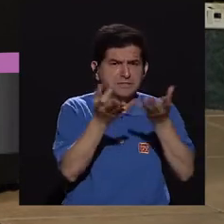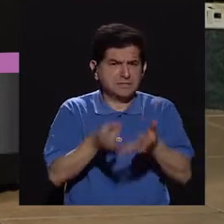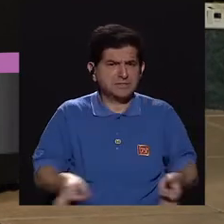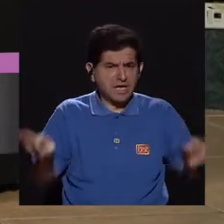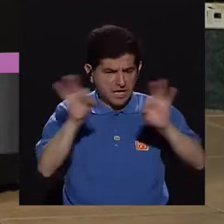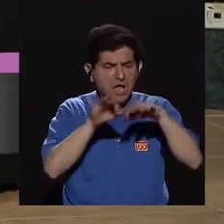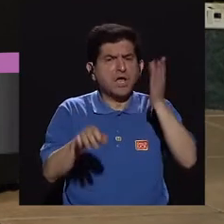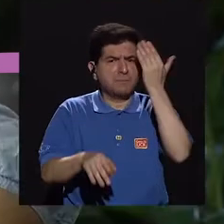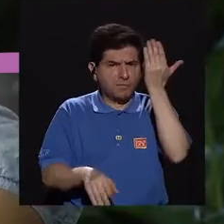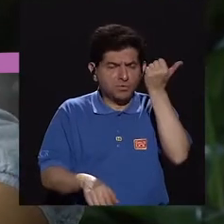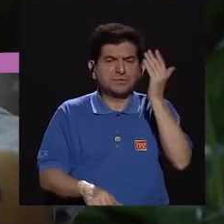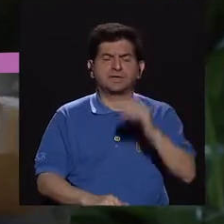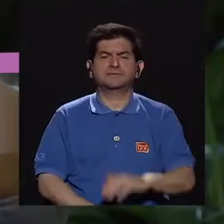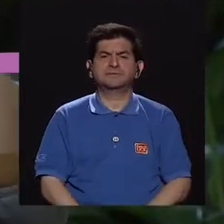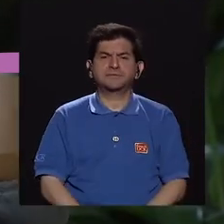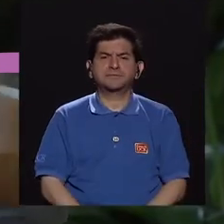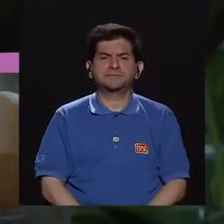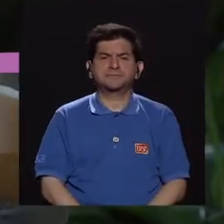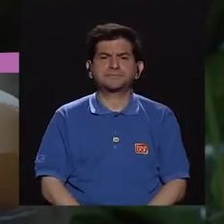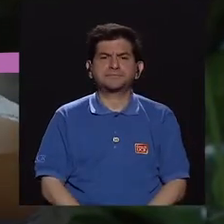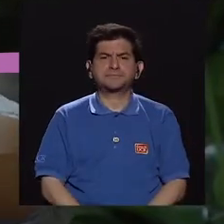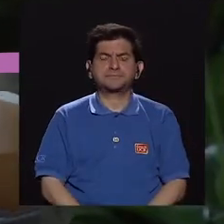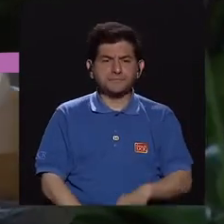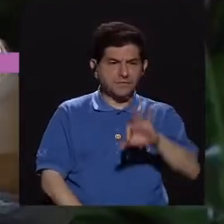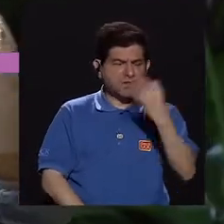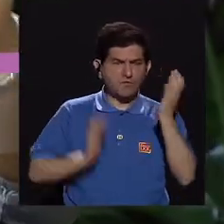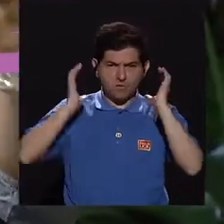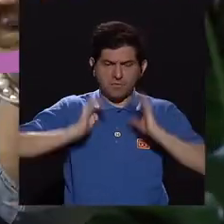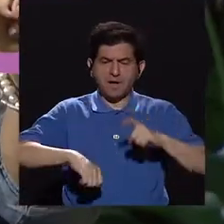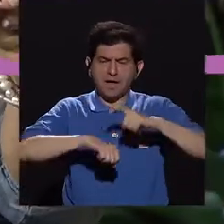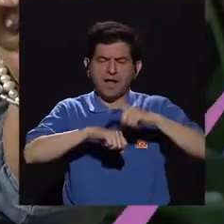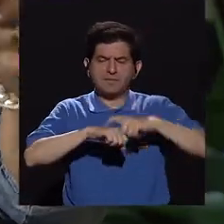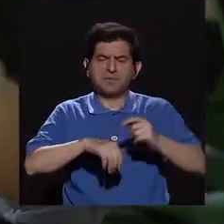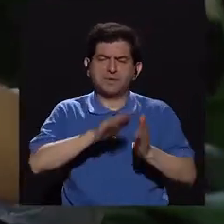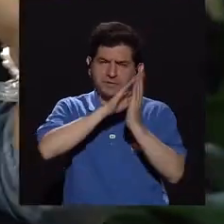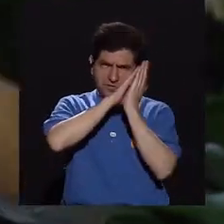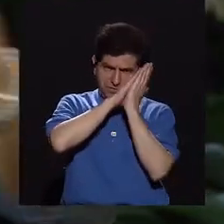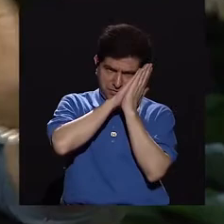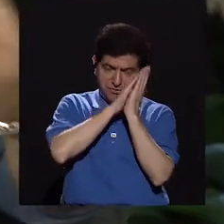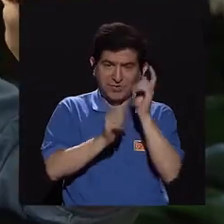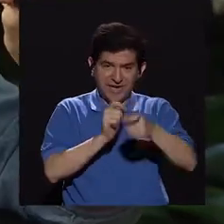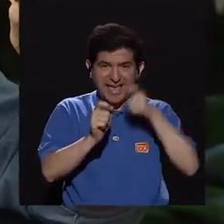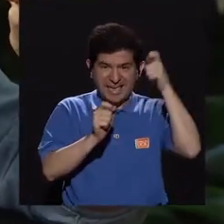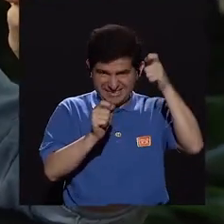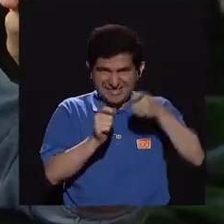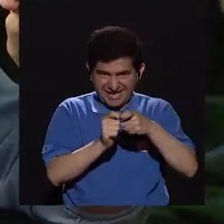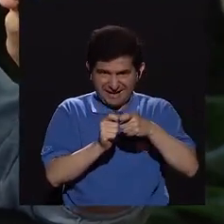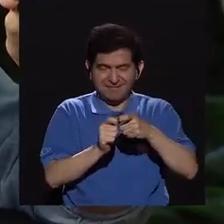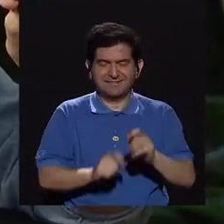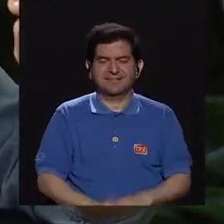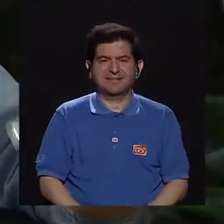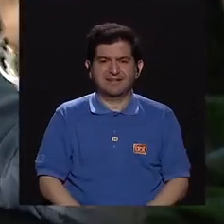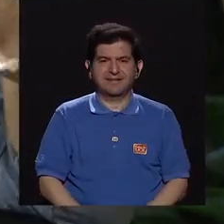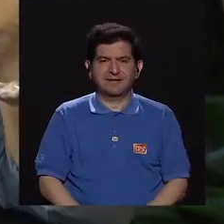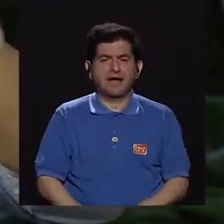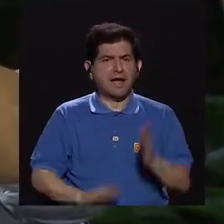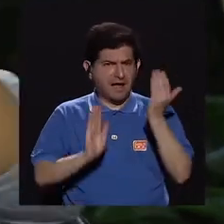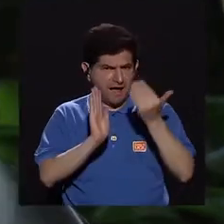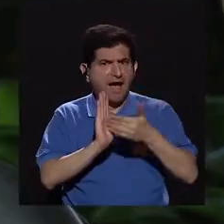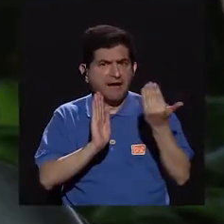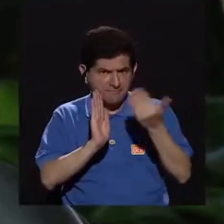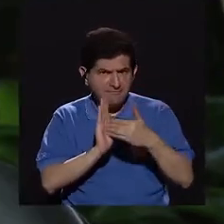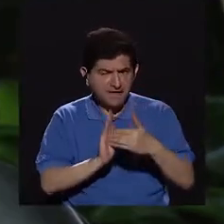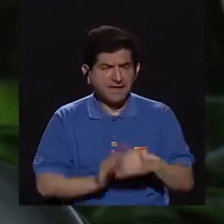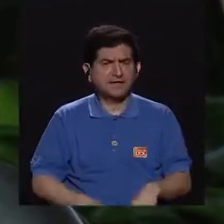qué tan importante esto, pero bueno, la posición que tengamos a la hora de acostarnos propiamente, la posición en la que nos acostamos, puede